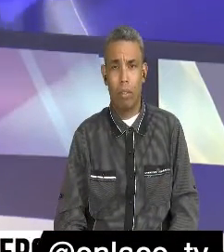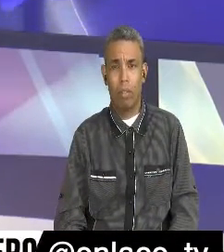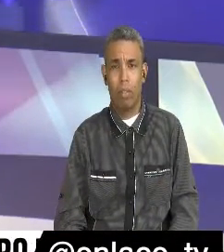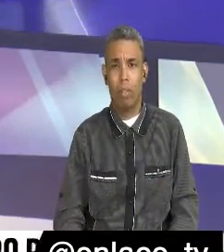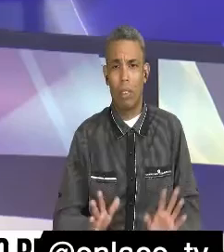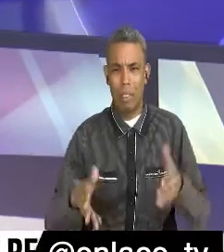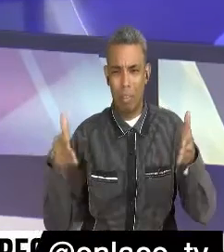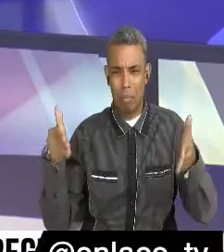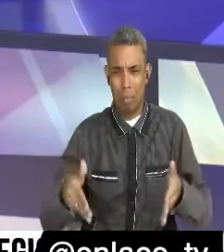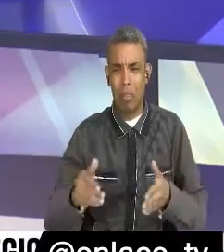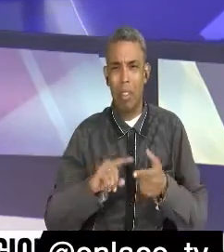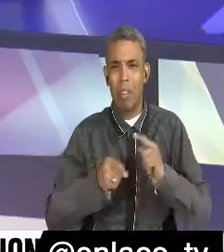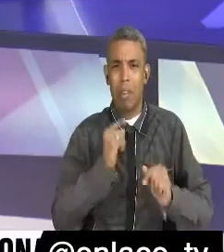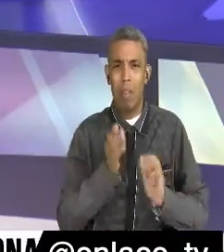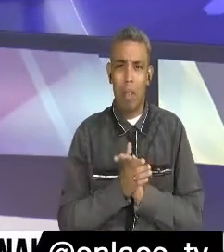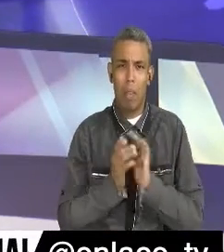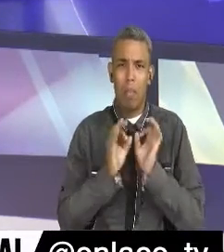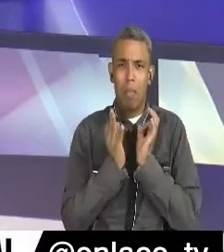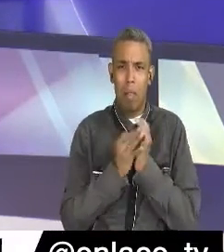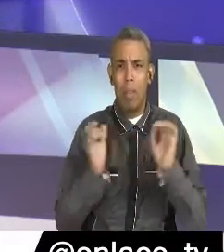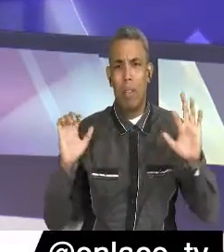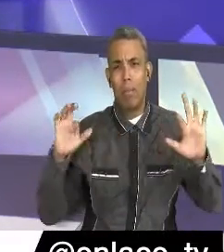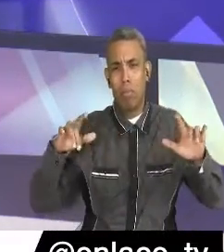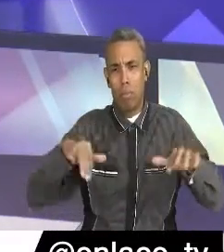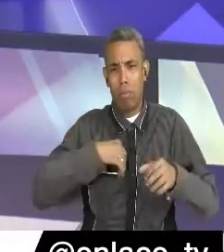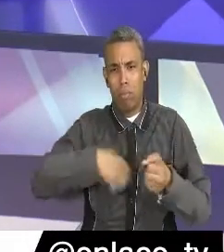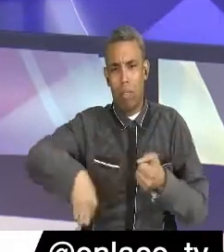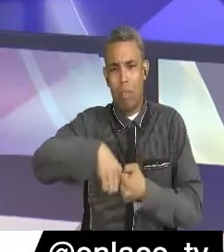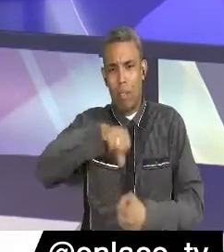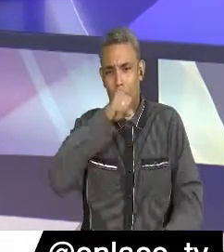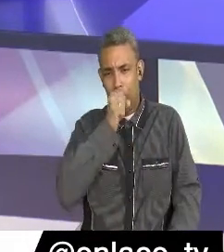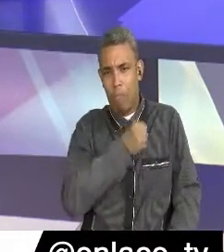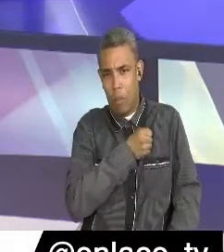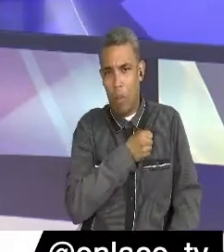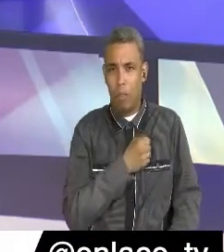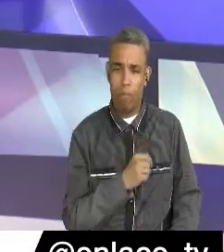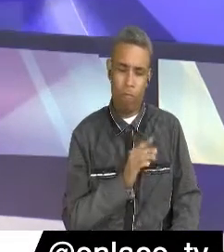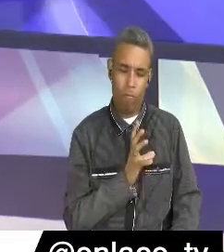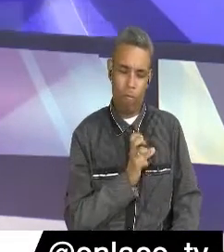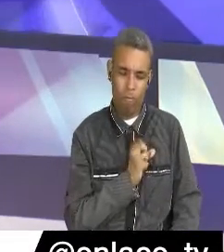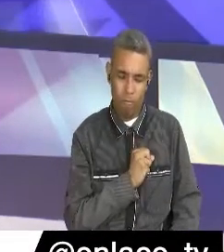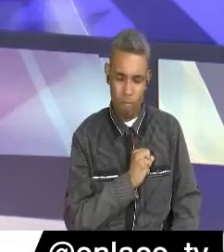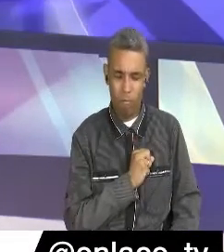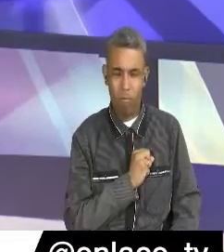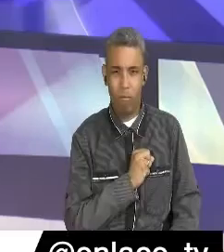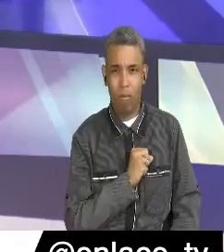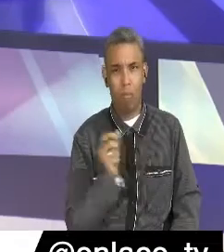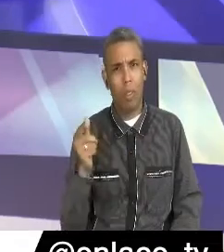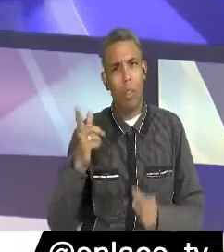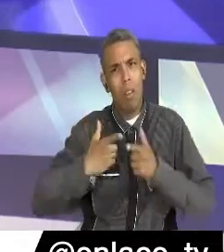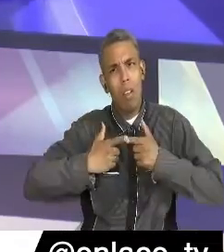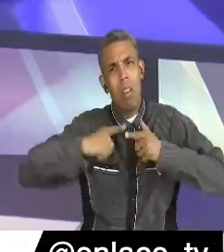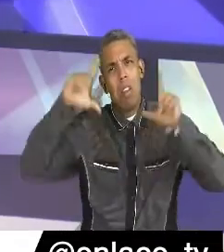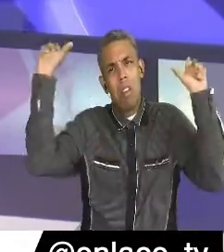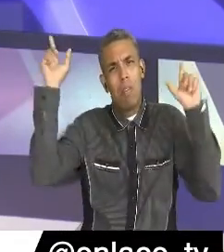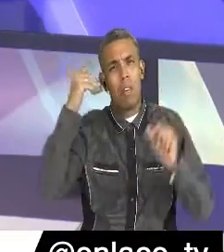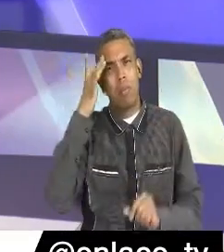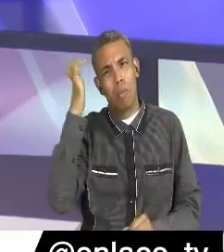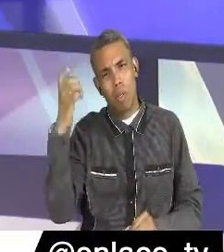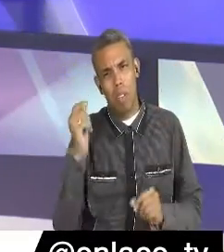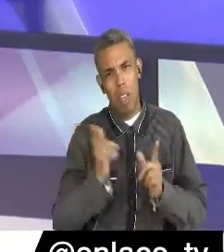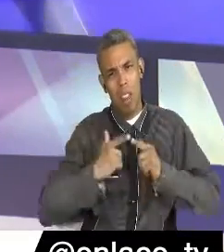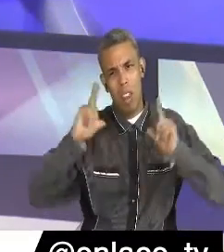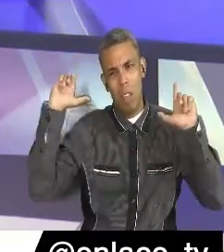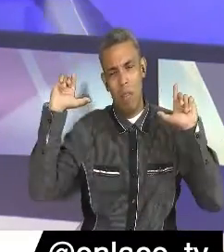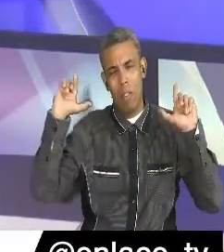llegado familiares, amigos y también los hinchas de la Máquina Amarilla, quienes están consternados con la libertad de los presuntos responsables de la